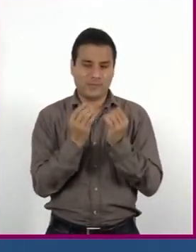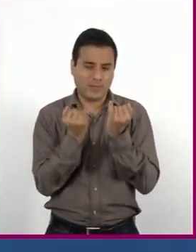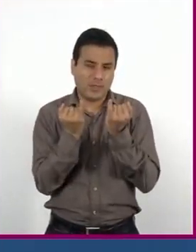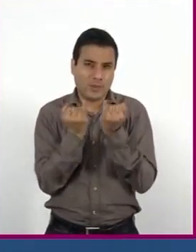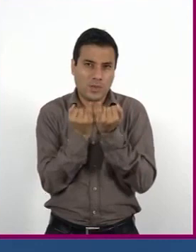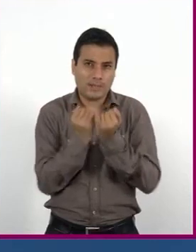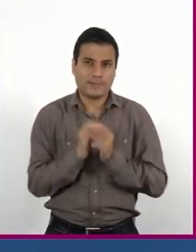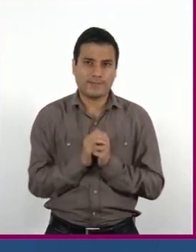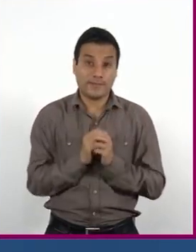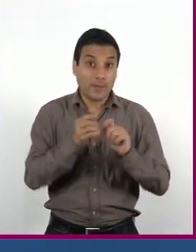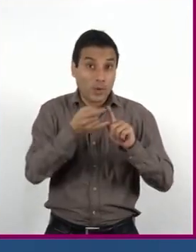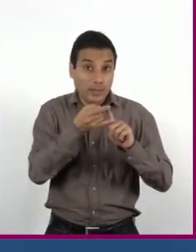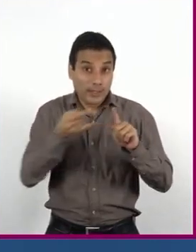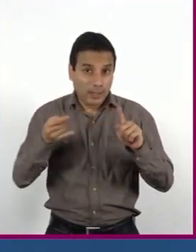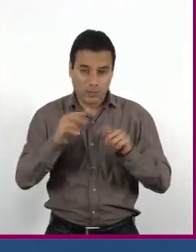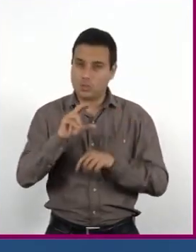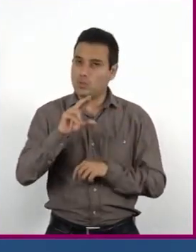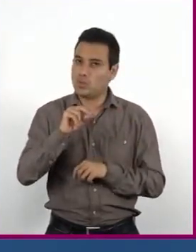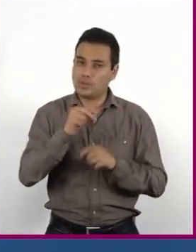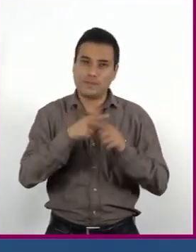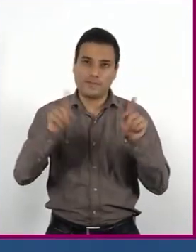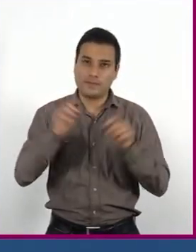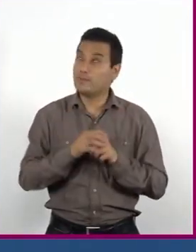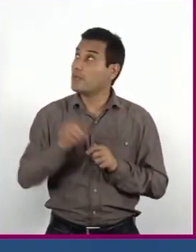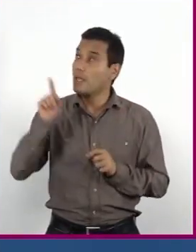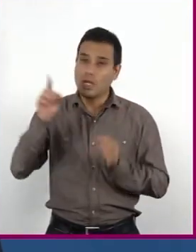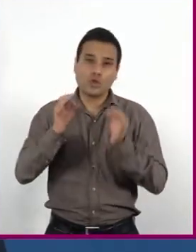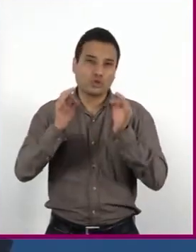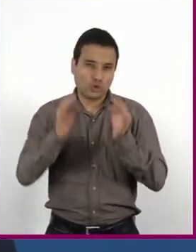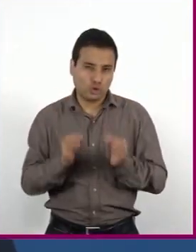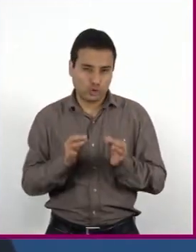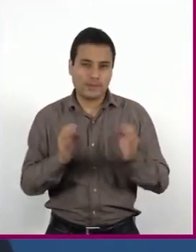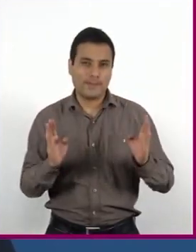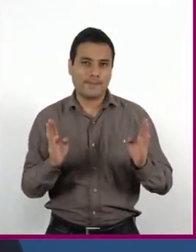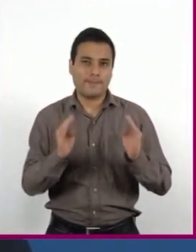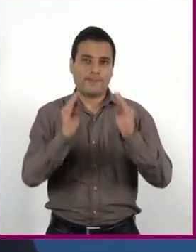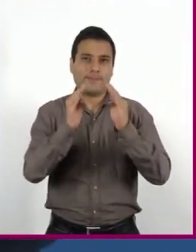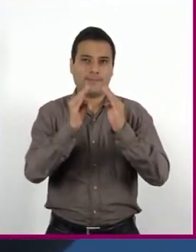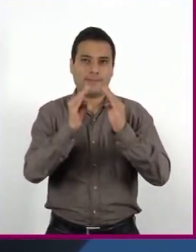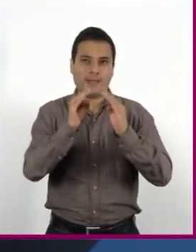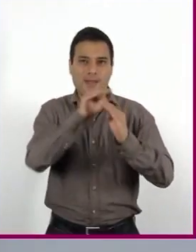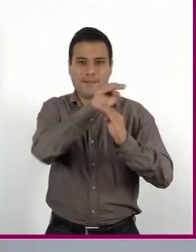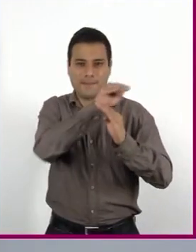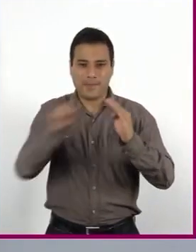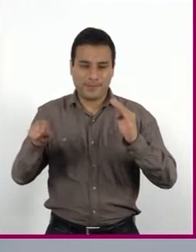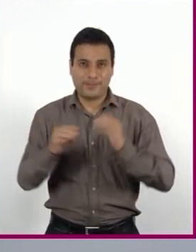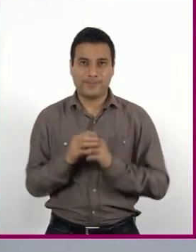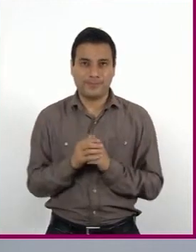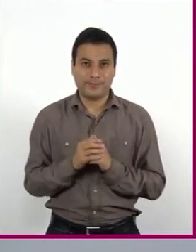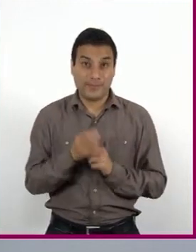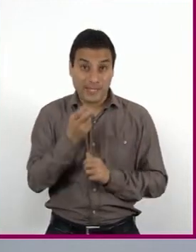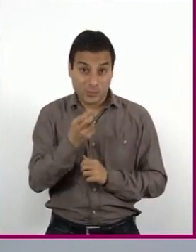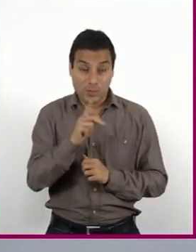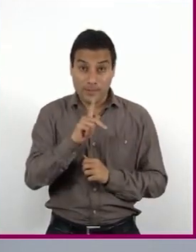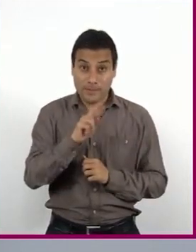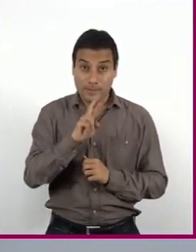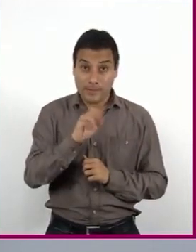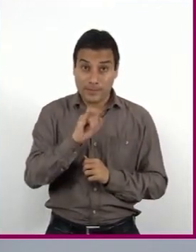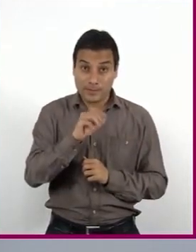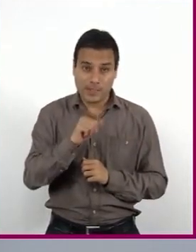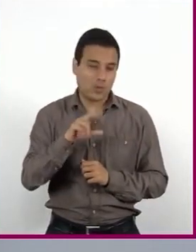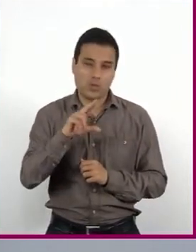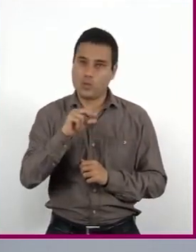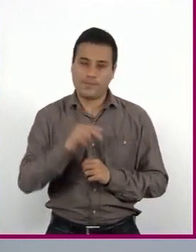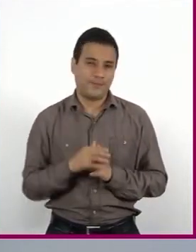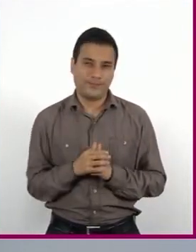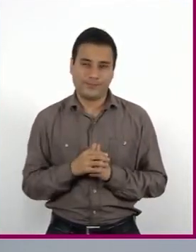congruentes o iguales. En este caso, la caja es una pirámide cuadrada trunca, que no corresponde a un prisma.